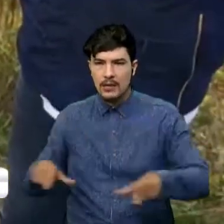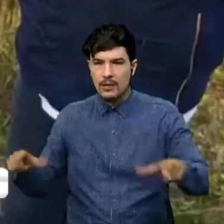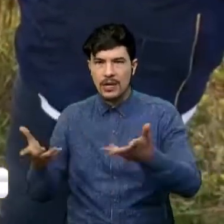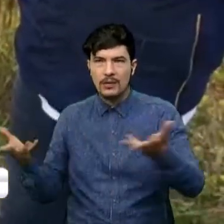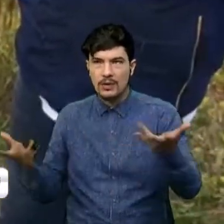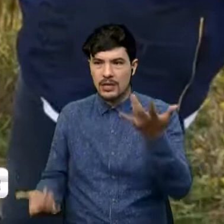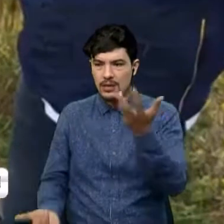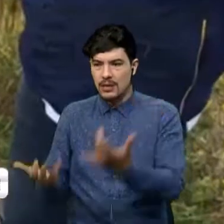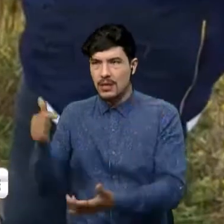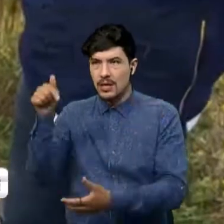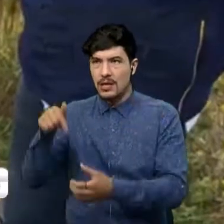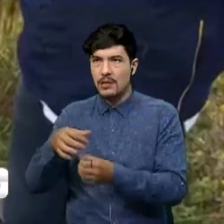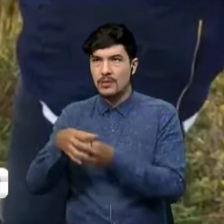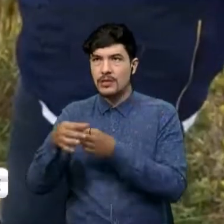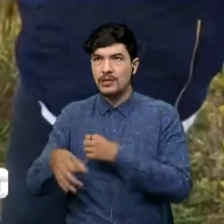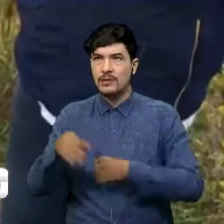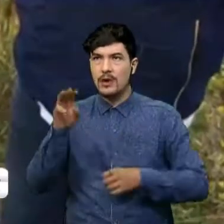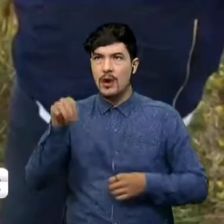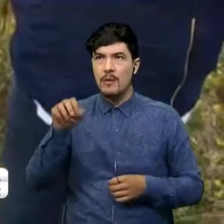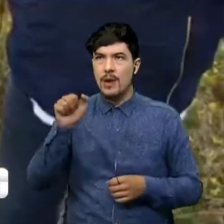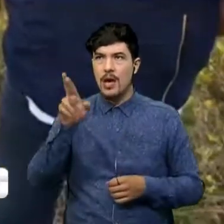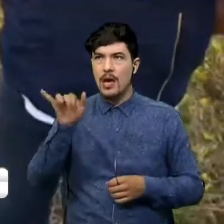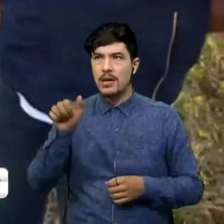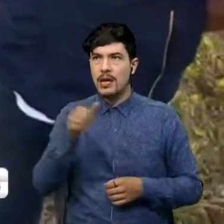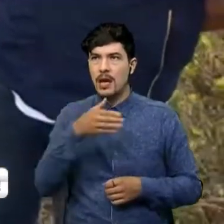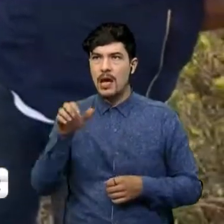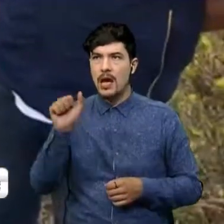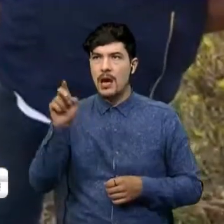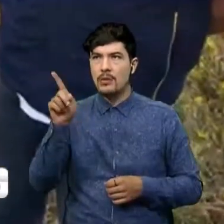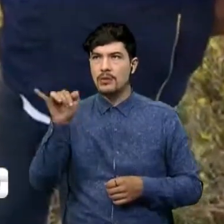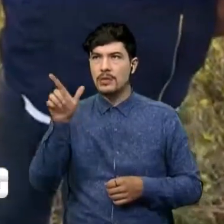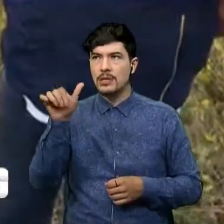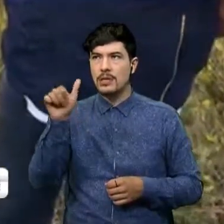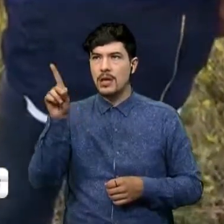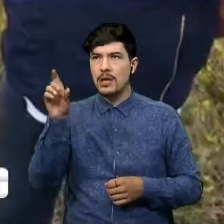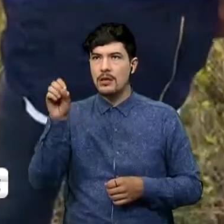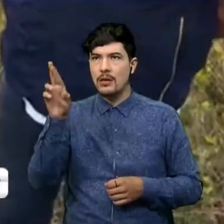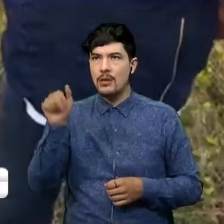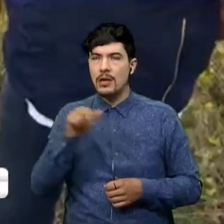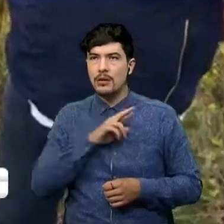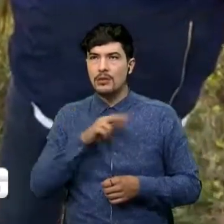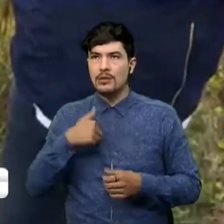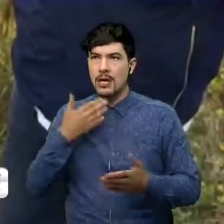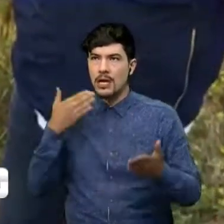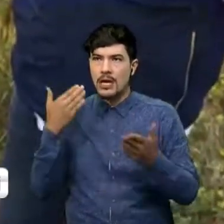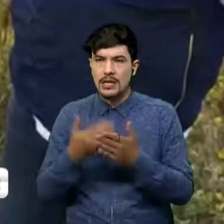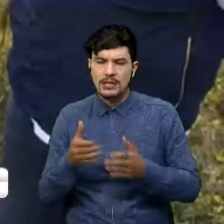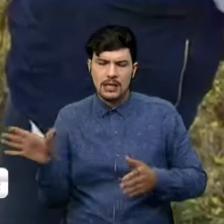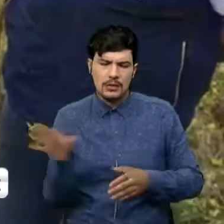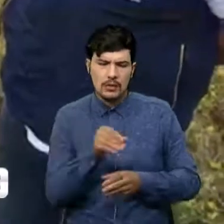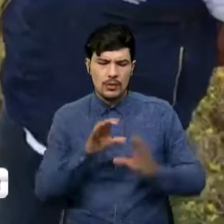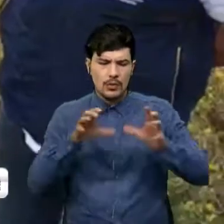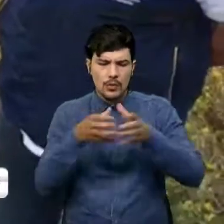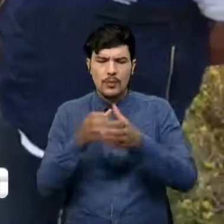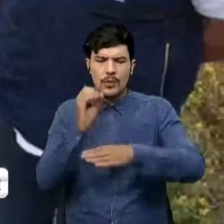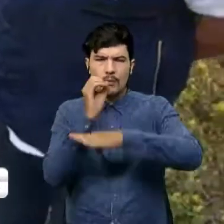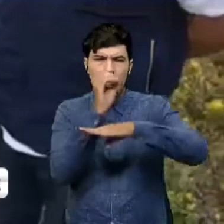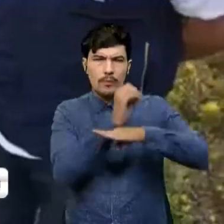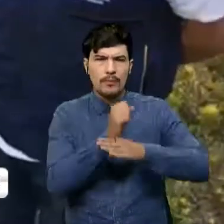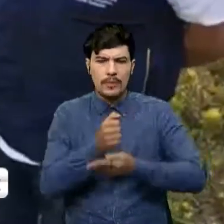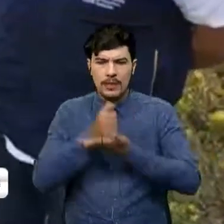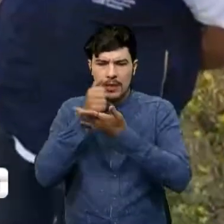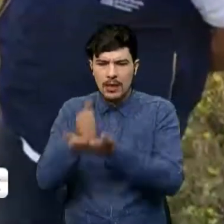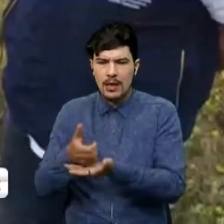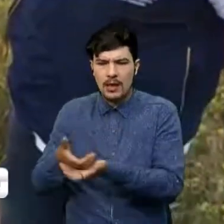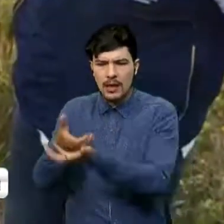monumento de María Auxiliadora. Agradecerle a todo el cuerpo de bomberos del departamento de Santander, a gestión del riesgo